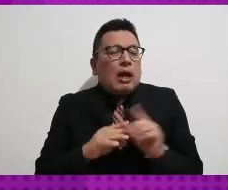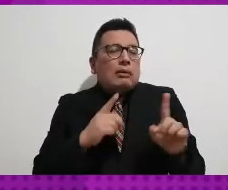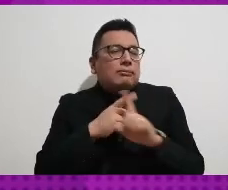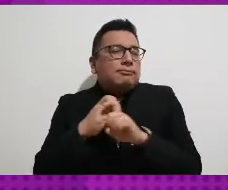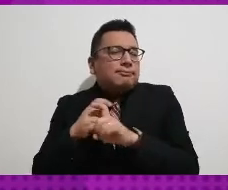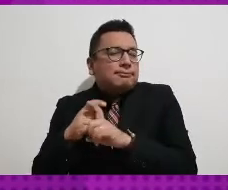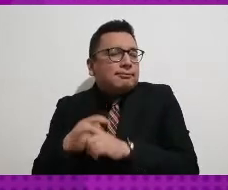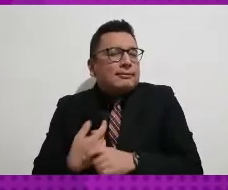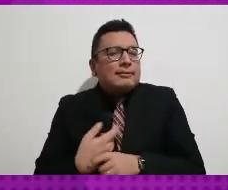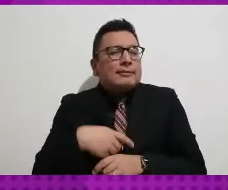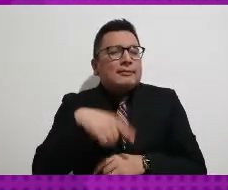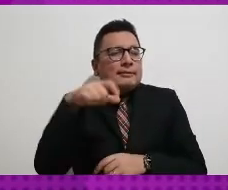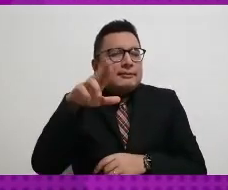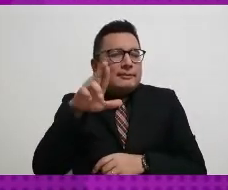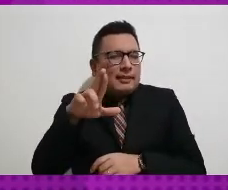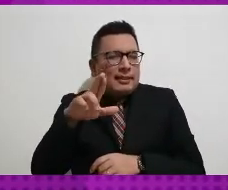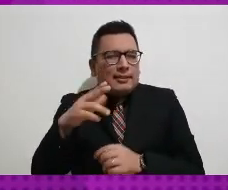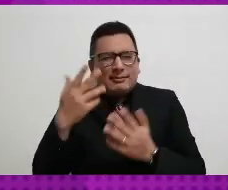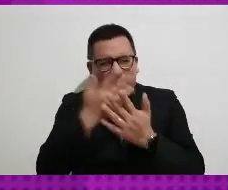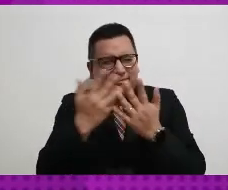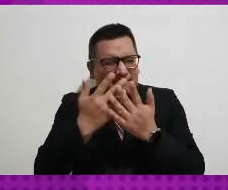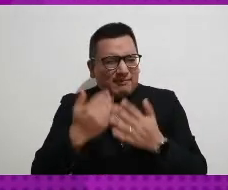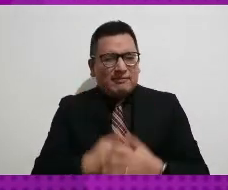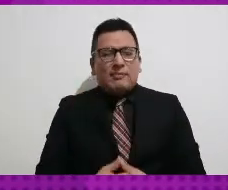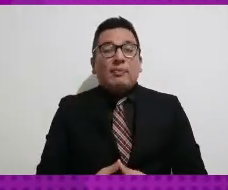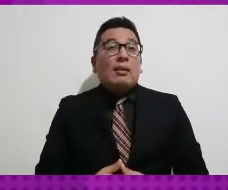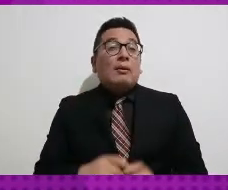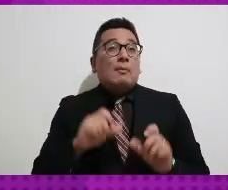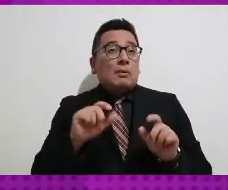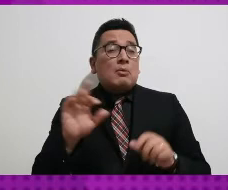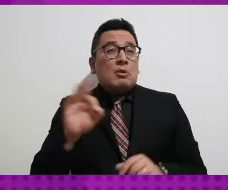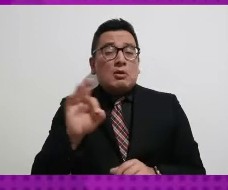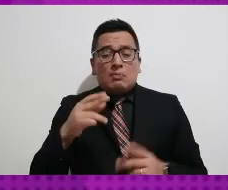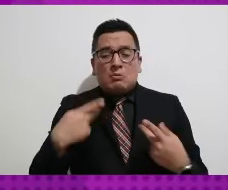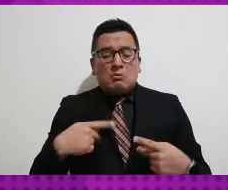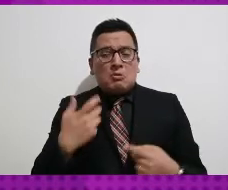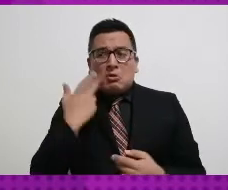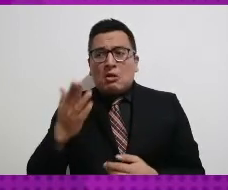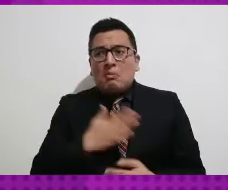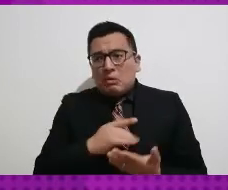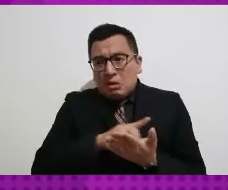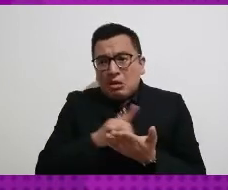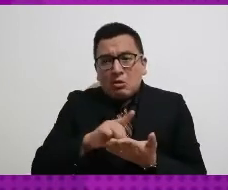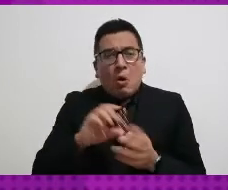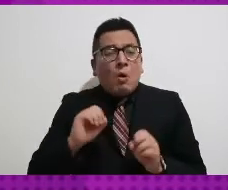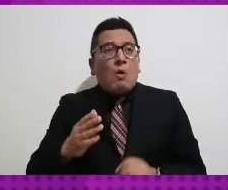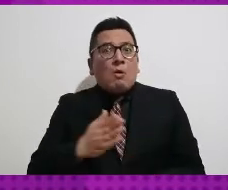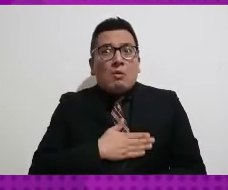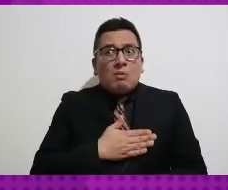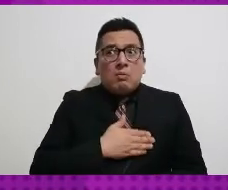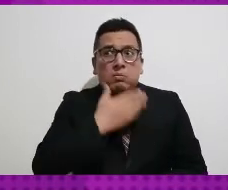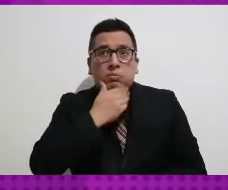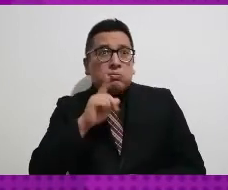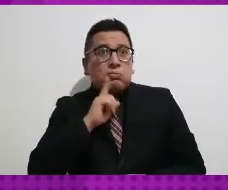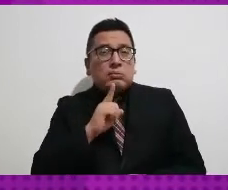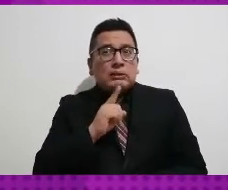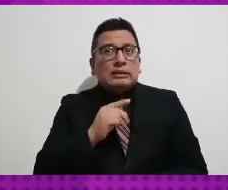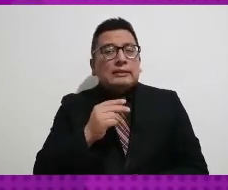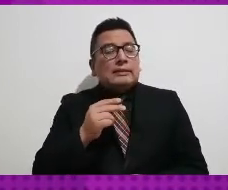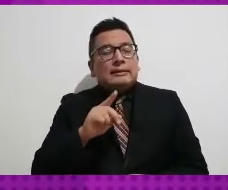el sexo de las personas, que si así lo deciden podrán solicitar que no aparezca en la credencial,